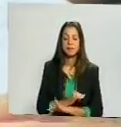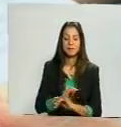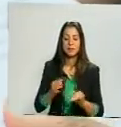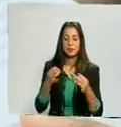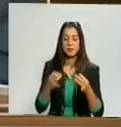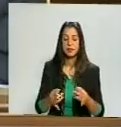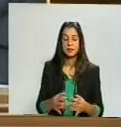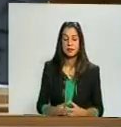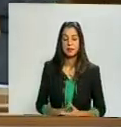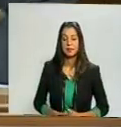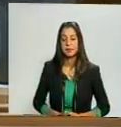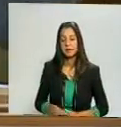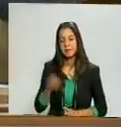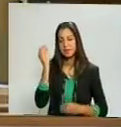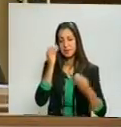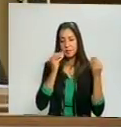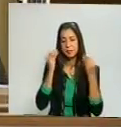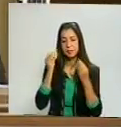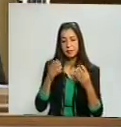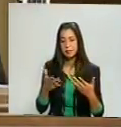presidente. En consideración.